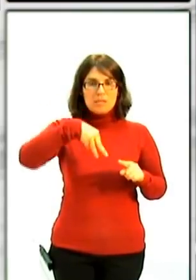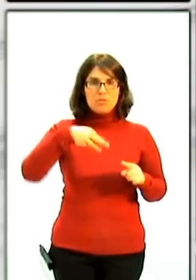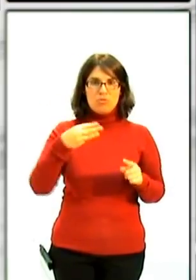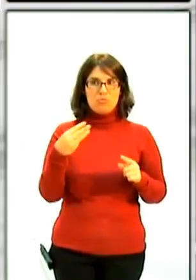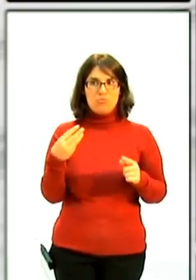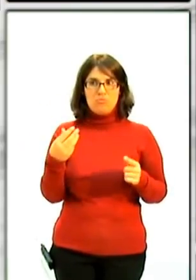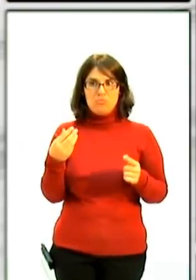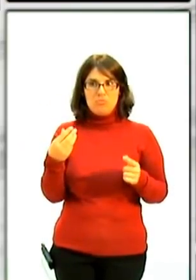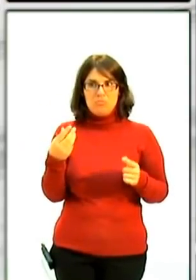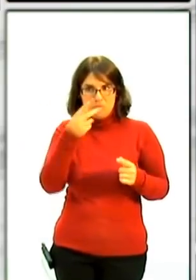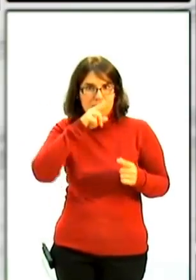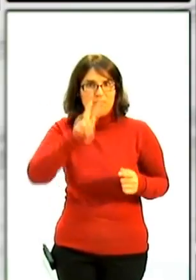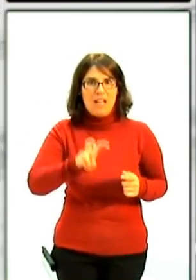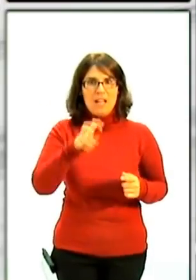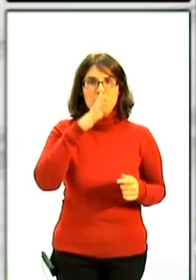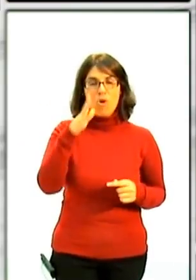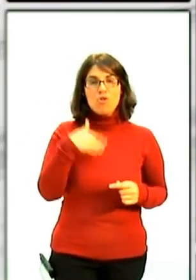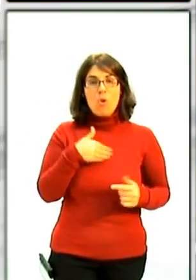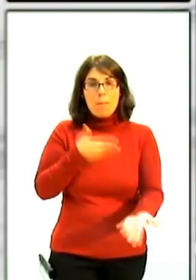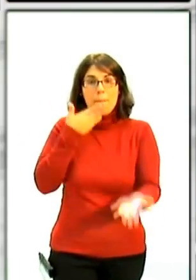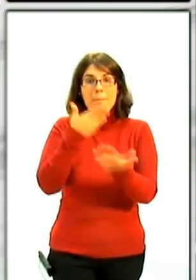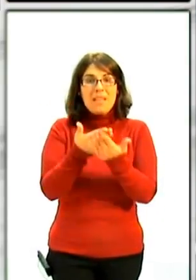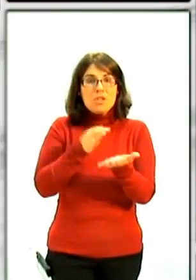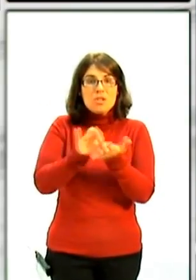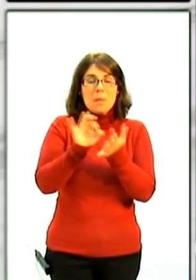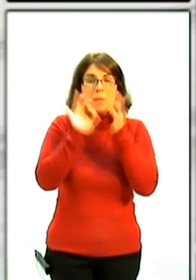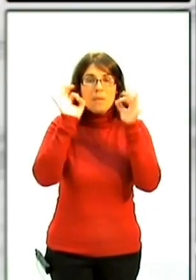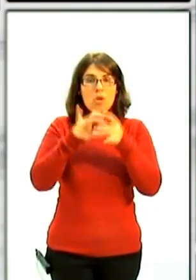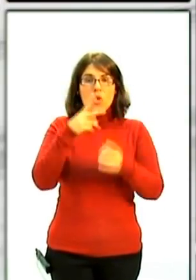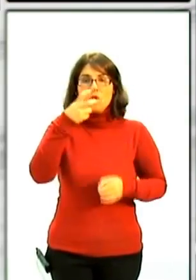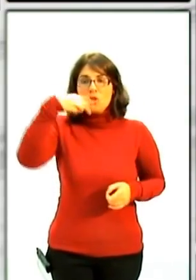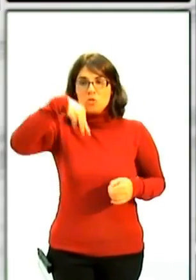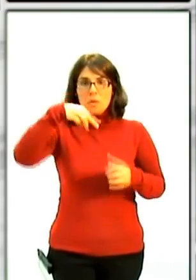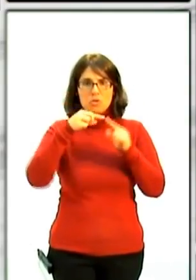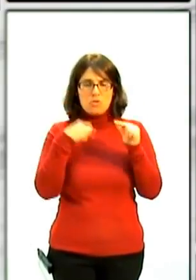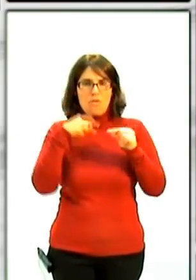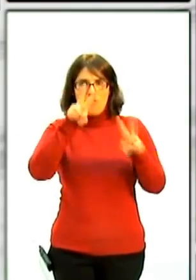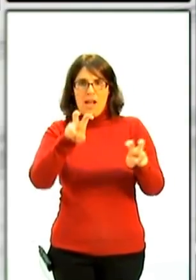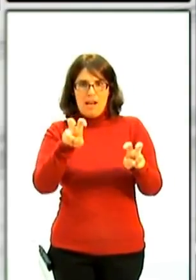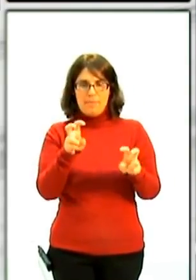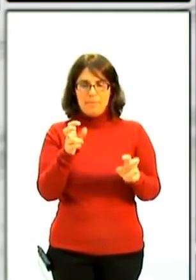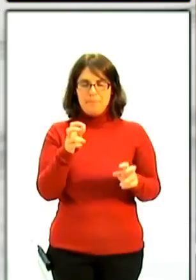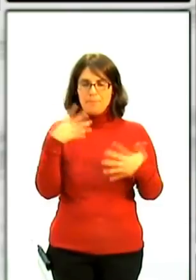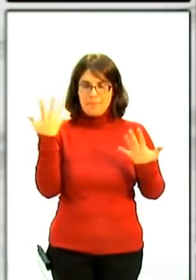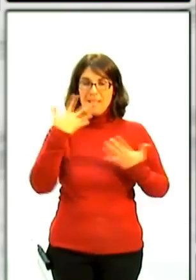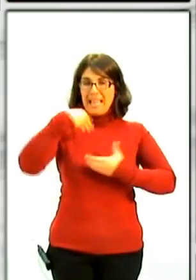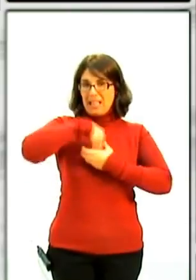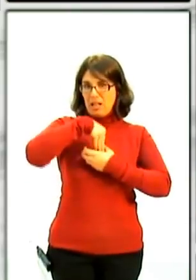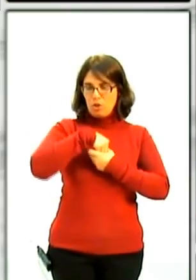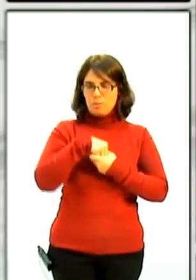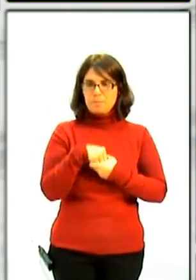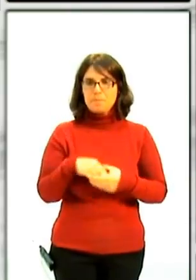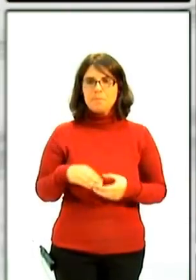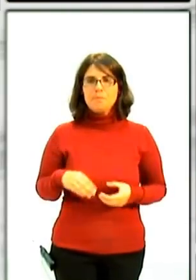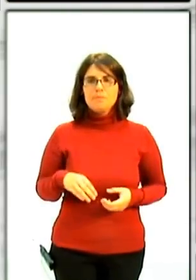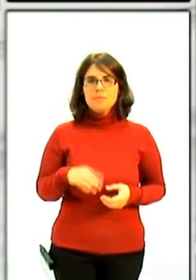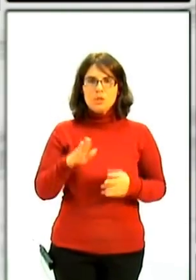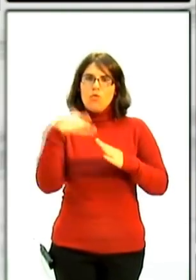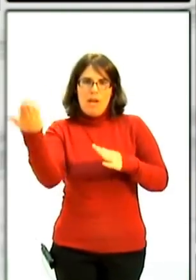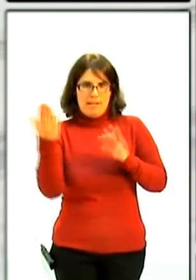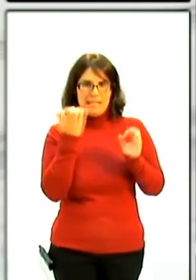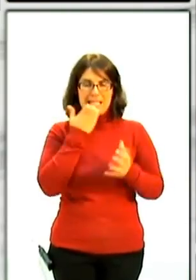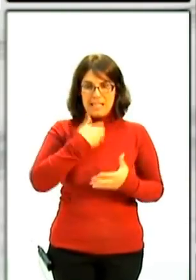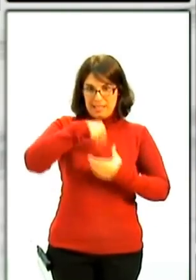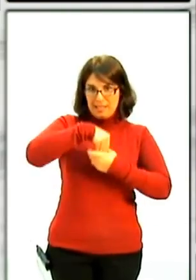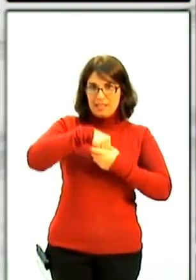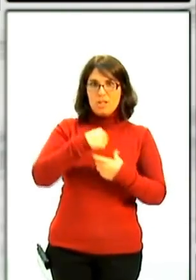yo reclamo esa posición le basta con 200 metros de precisión. En interiores, si lo que buscamos es realizar